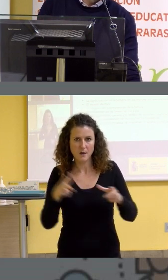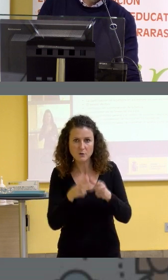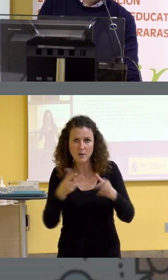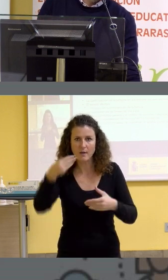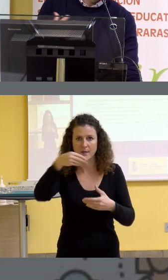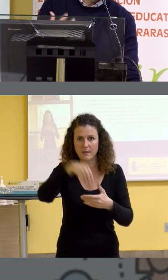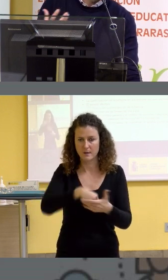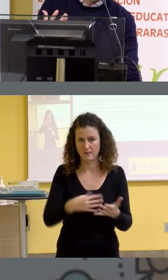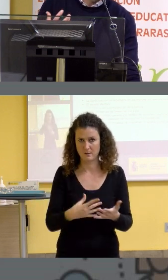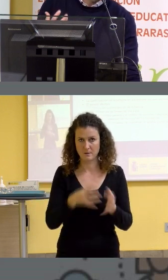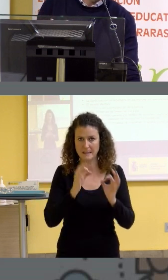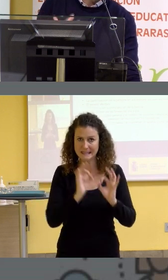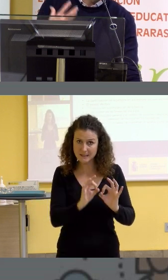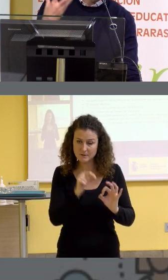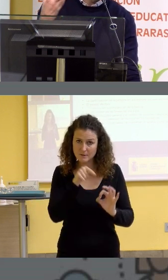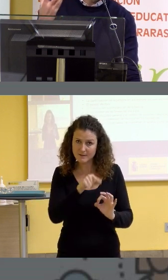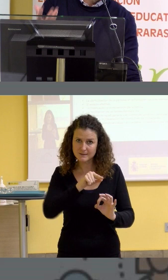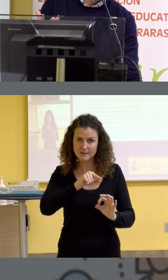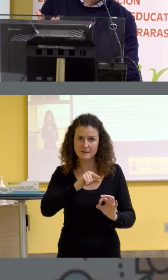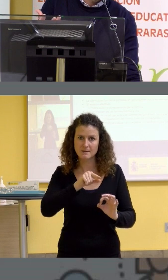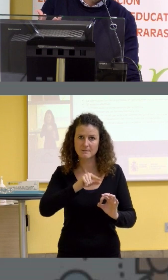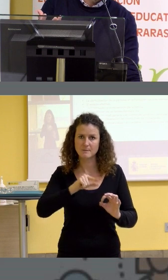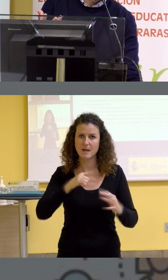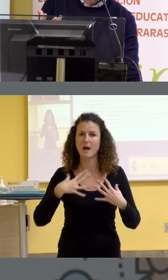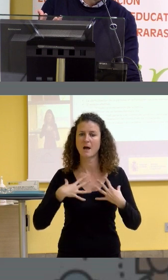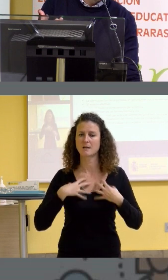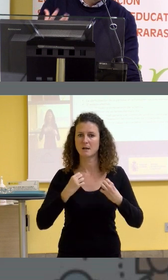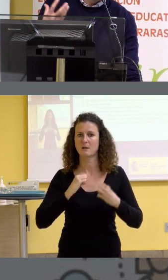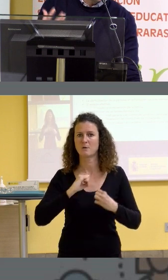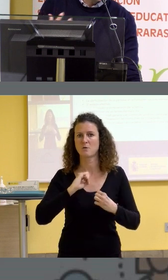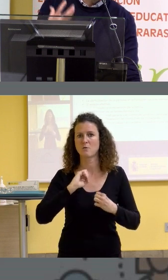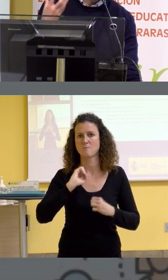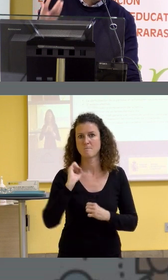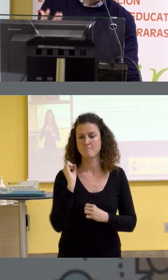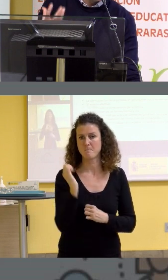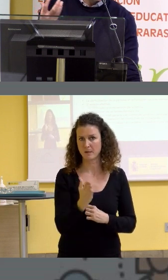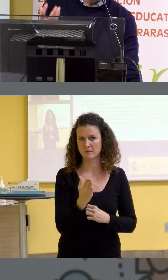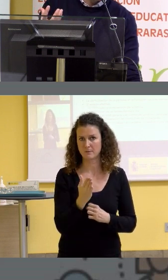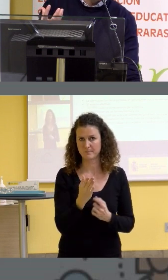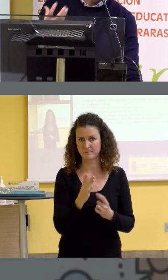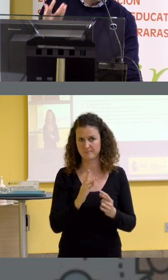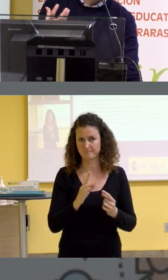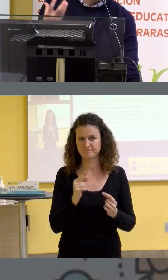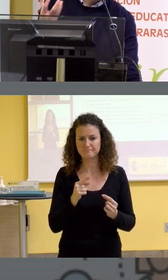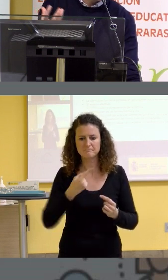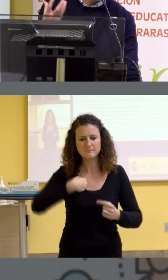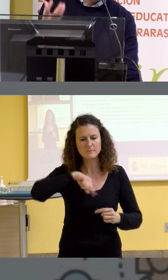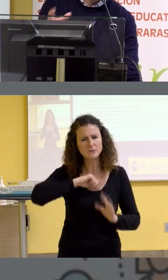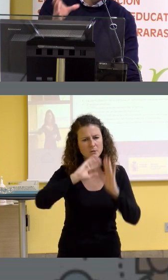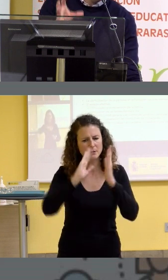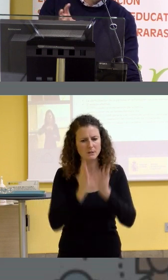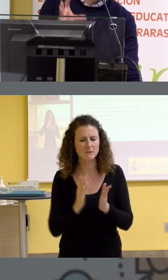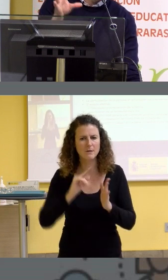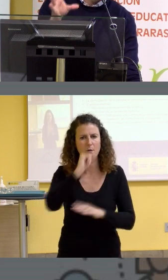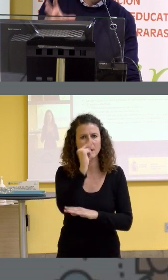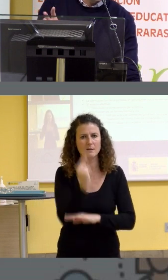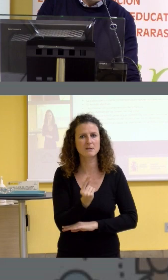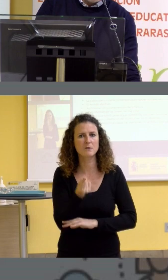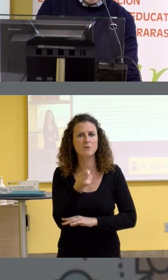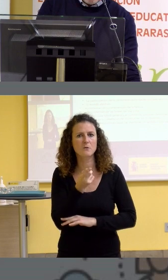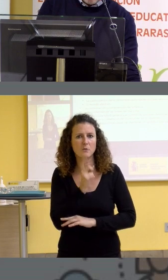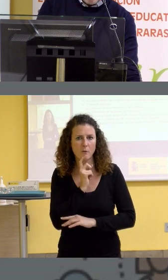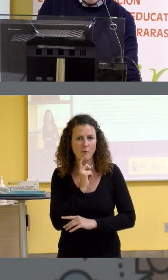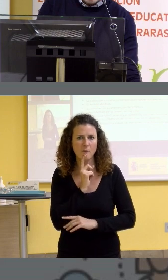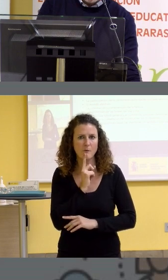eso es lo que realmente tiene un impacto en la salud de las personas. Y el tipo de intervención que hacemos lo tenemos que diseñar y hacer pensando en